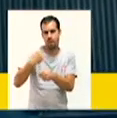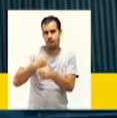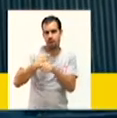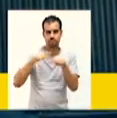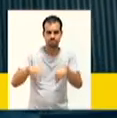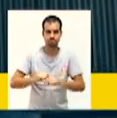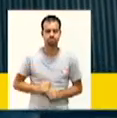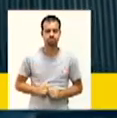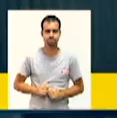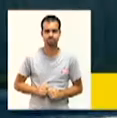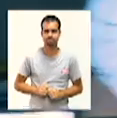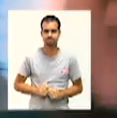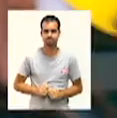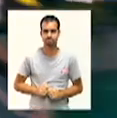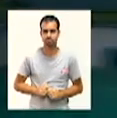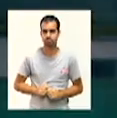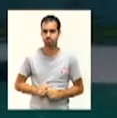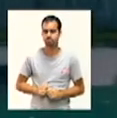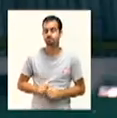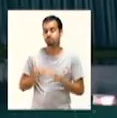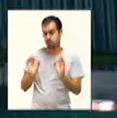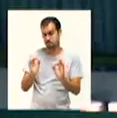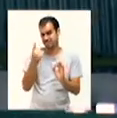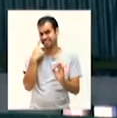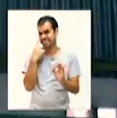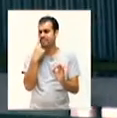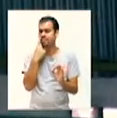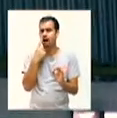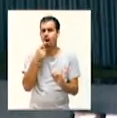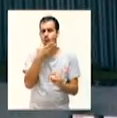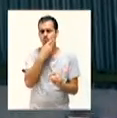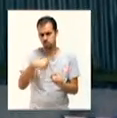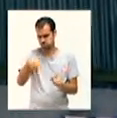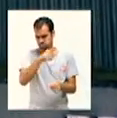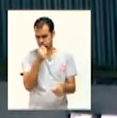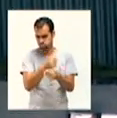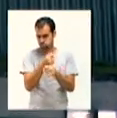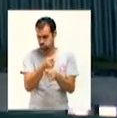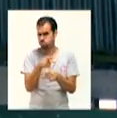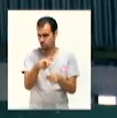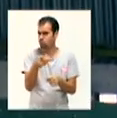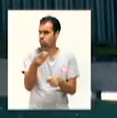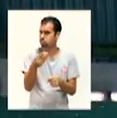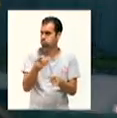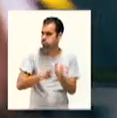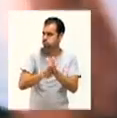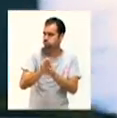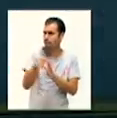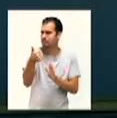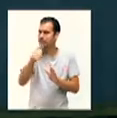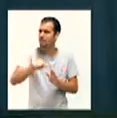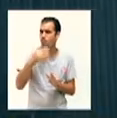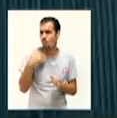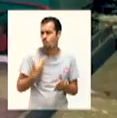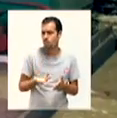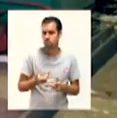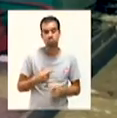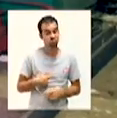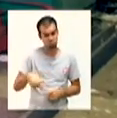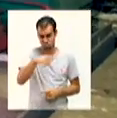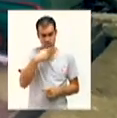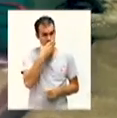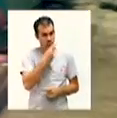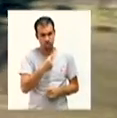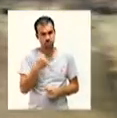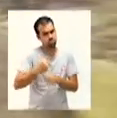mi segunda casa. ¿Qué opinión le merecen los jóvenes que están hoy laborando aquí? ¿Cree usted que está asegurado el relevo del Central? Sí, los muchachos son muchachos